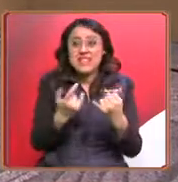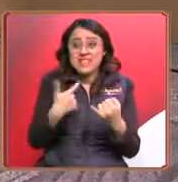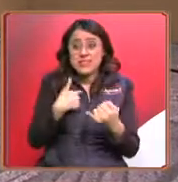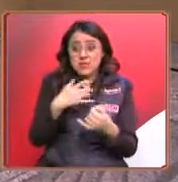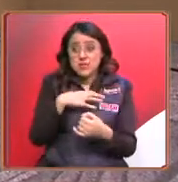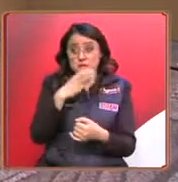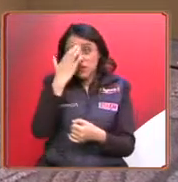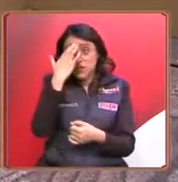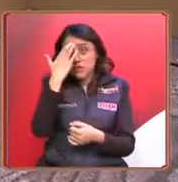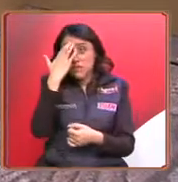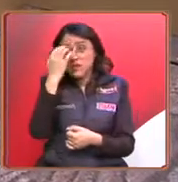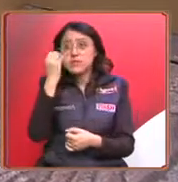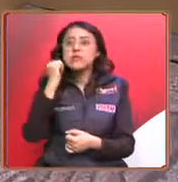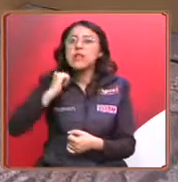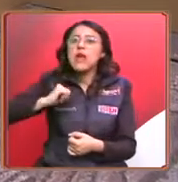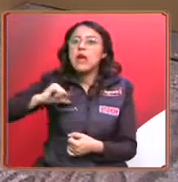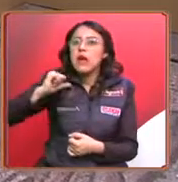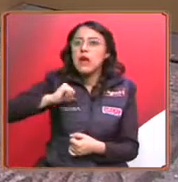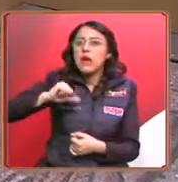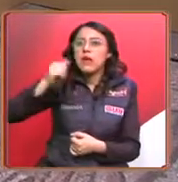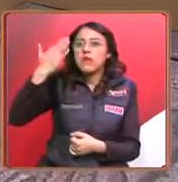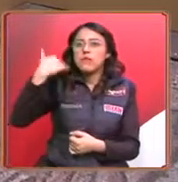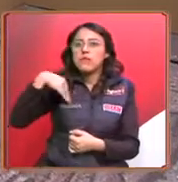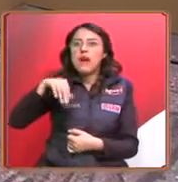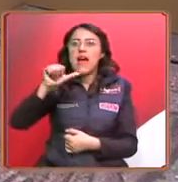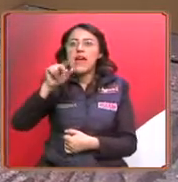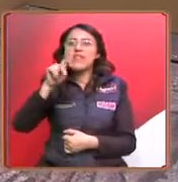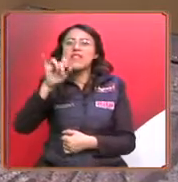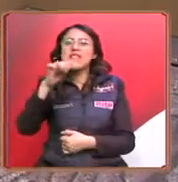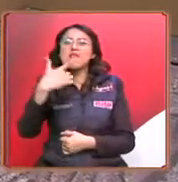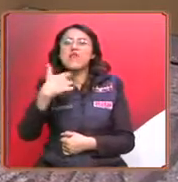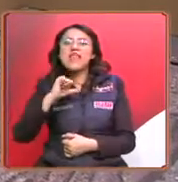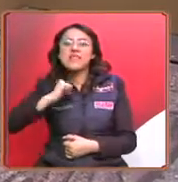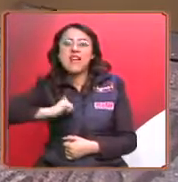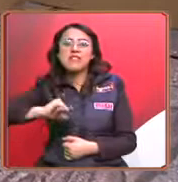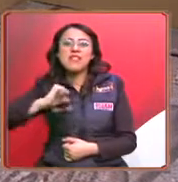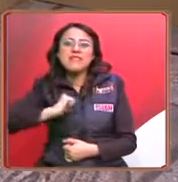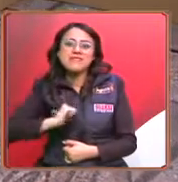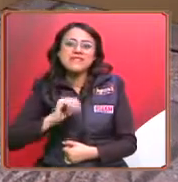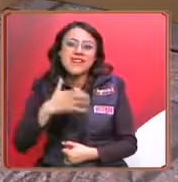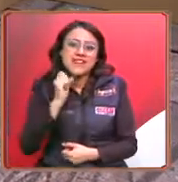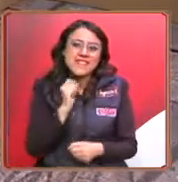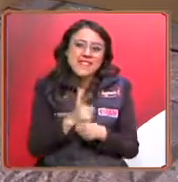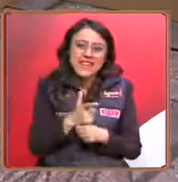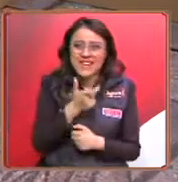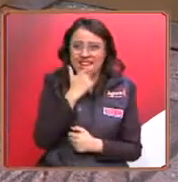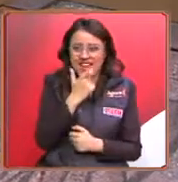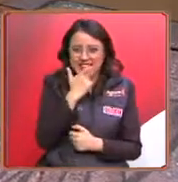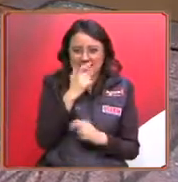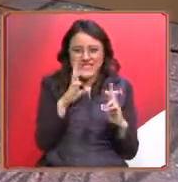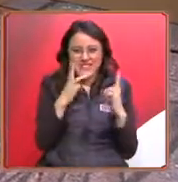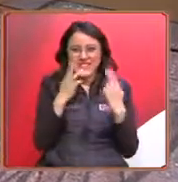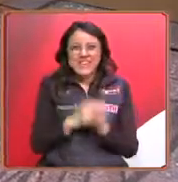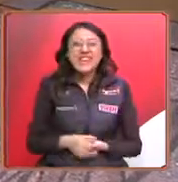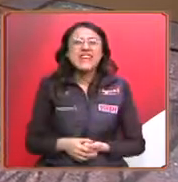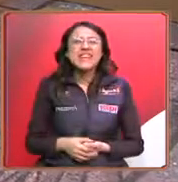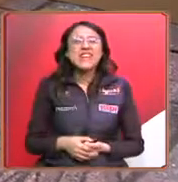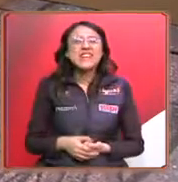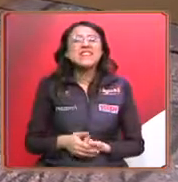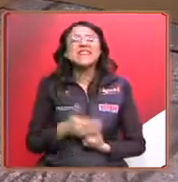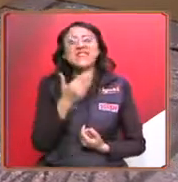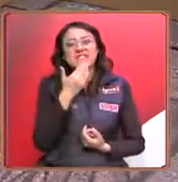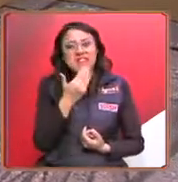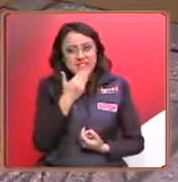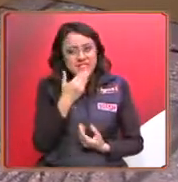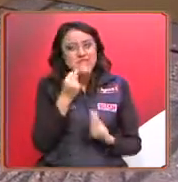jugaban, ya están más bien como en esas tiendas de antigüedades. Ahí es donde las encuentras. Muy bien, padrísimo, ¿está? Penélope, pues muchas gracias por